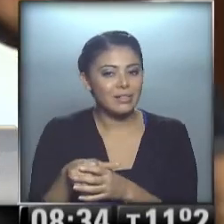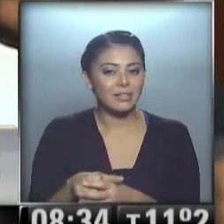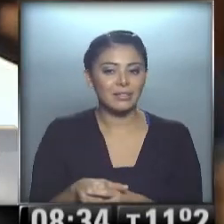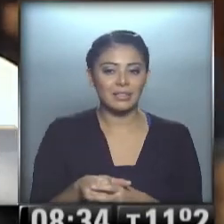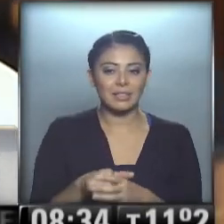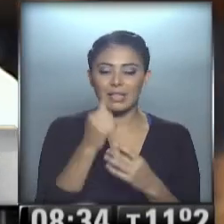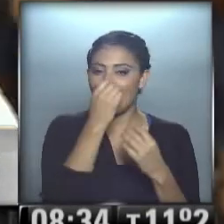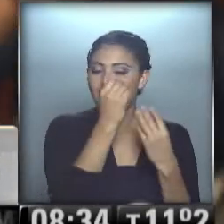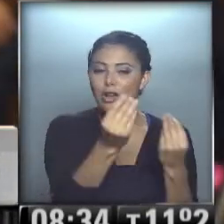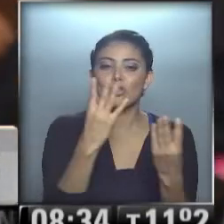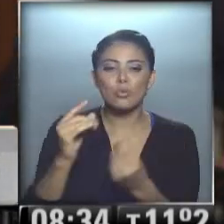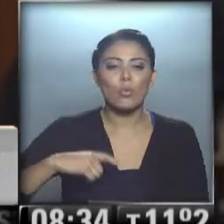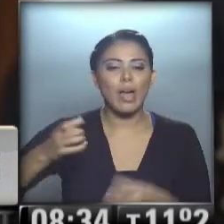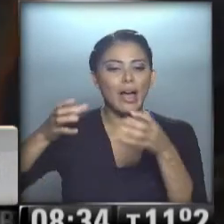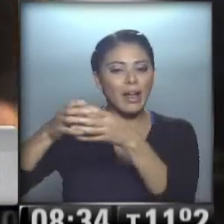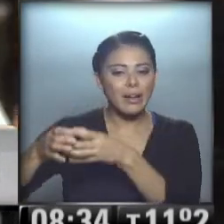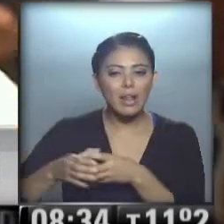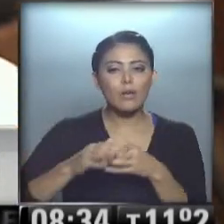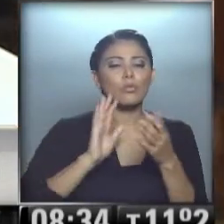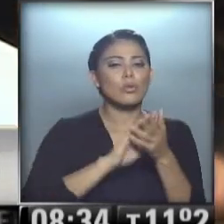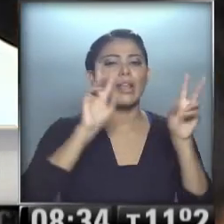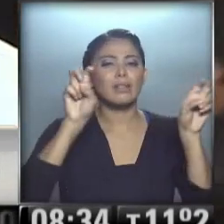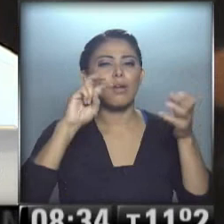en la ayuda a los gremios y la problemática de adicción. O sea,